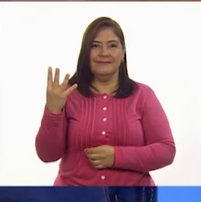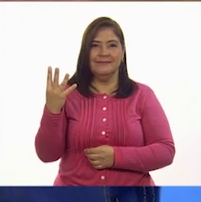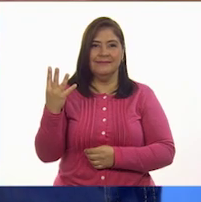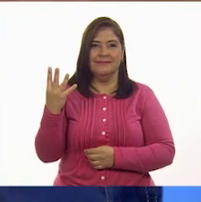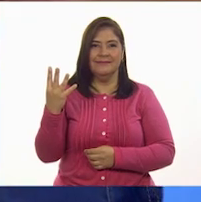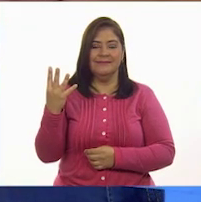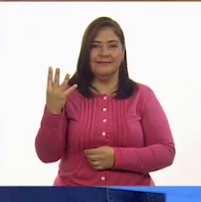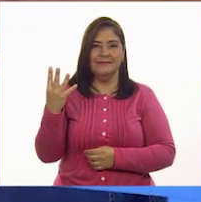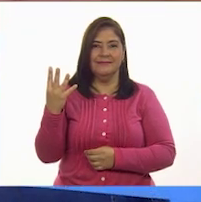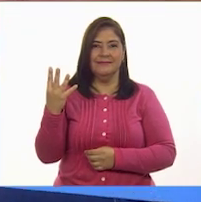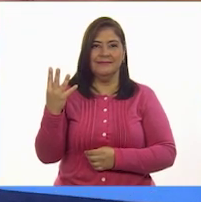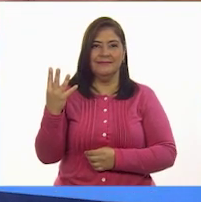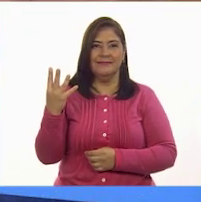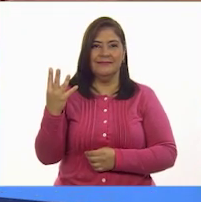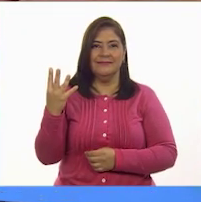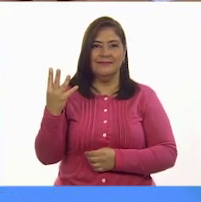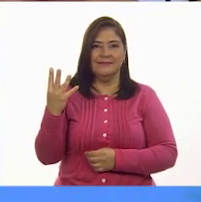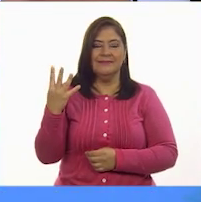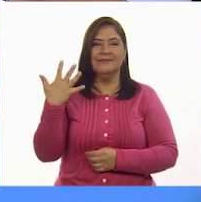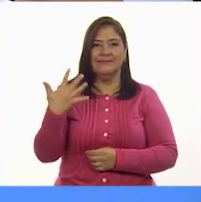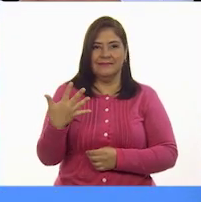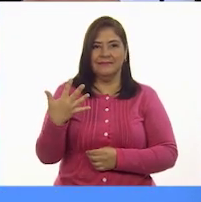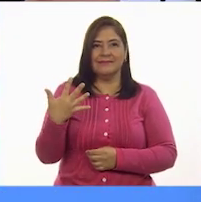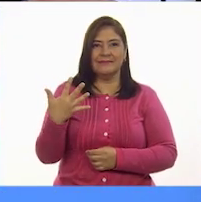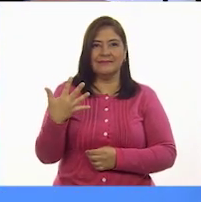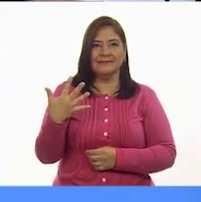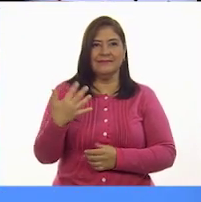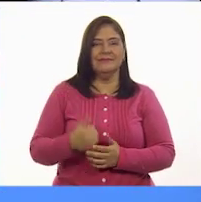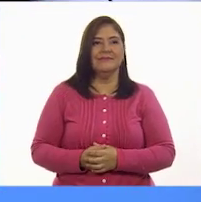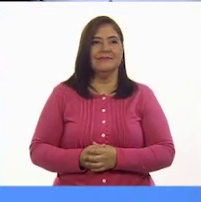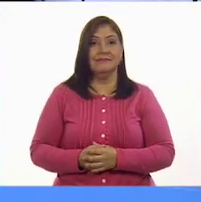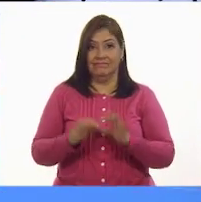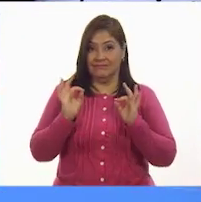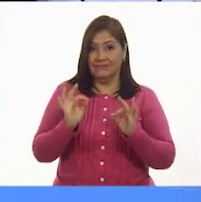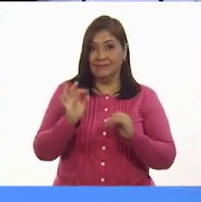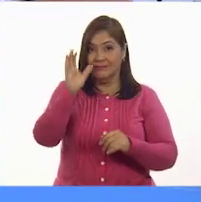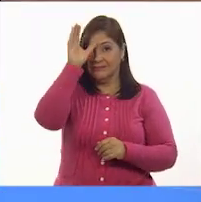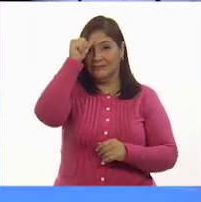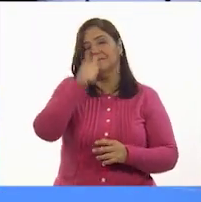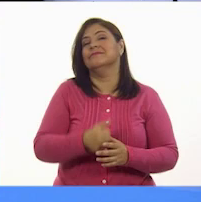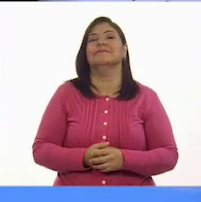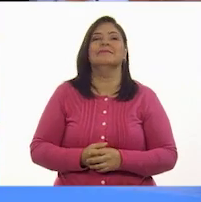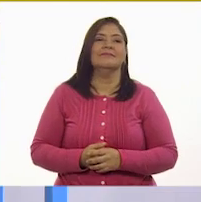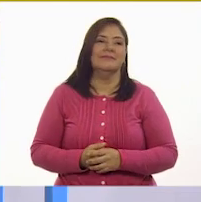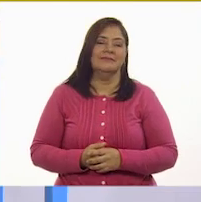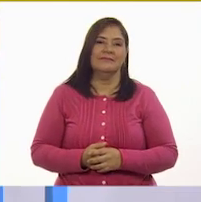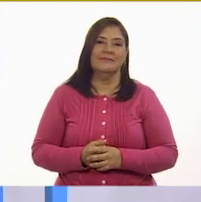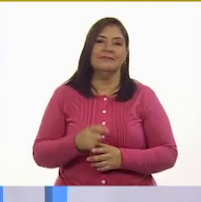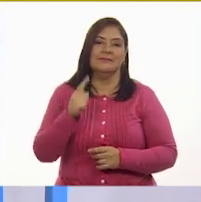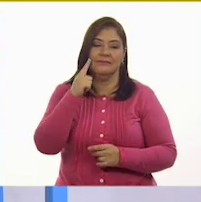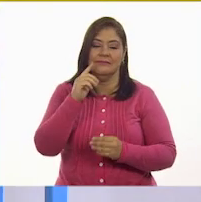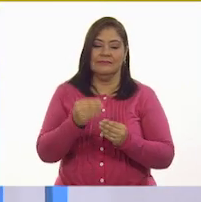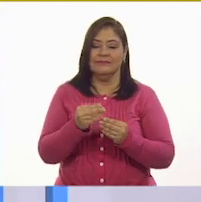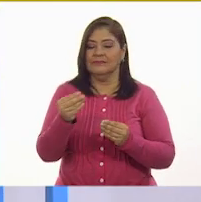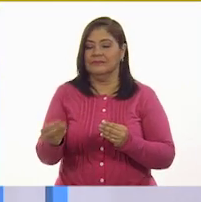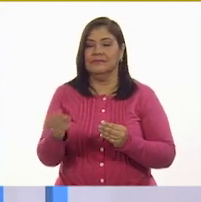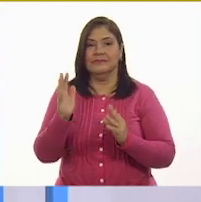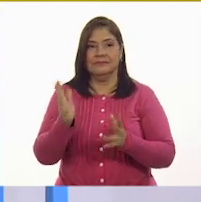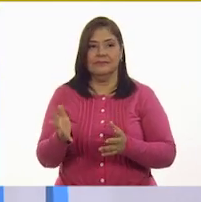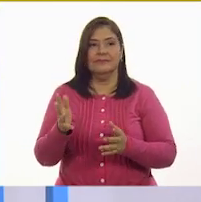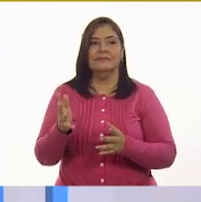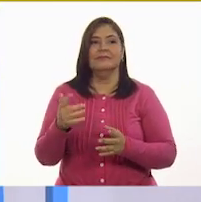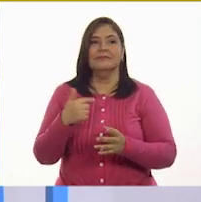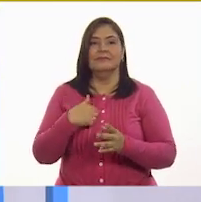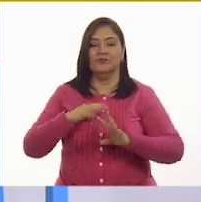1, 2, 3, 4 y 5. ¿De acuerdo? Entonces ya dejamos nuestra tarjetita y ya tengo